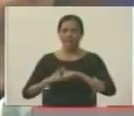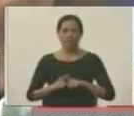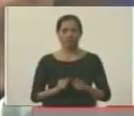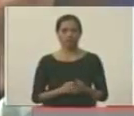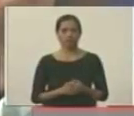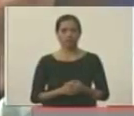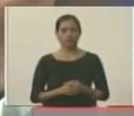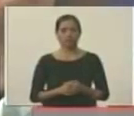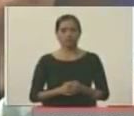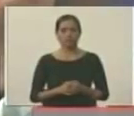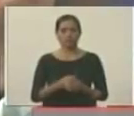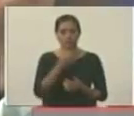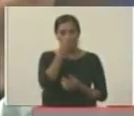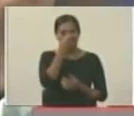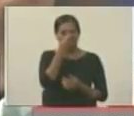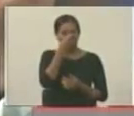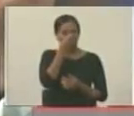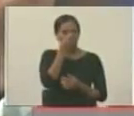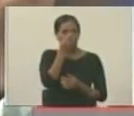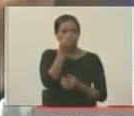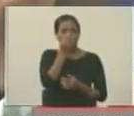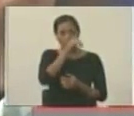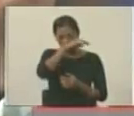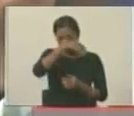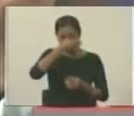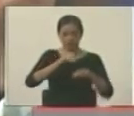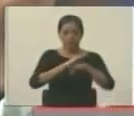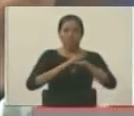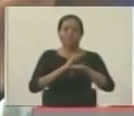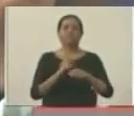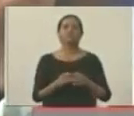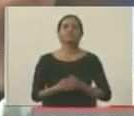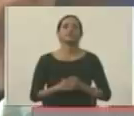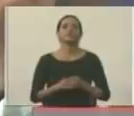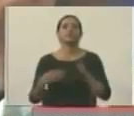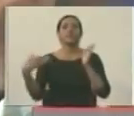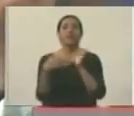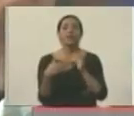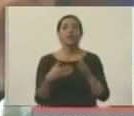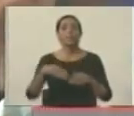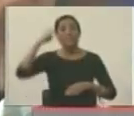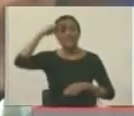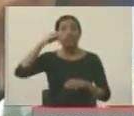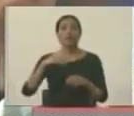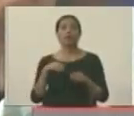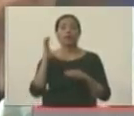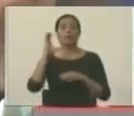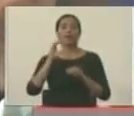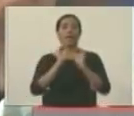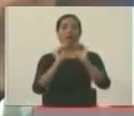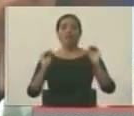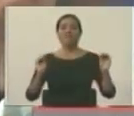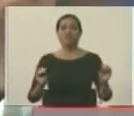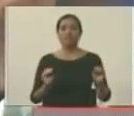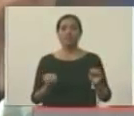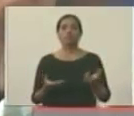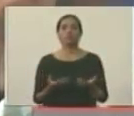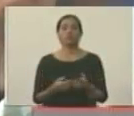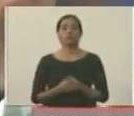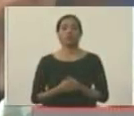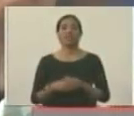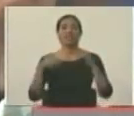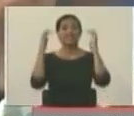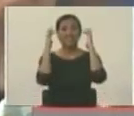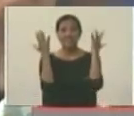planes para atacar unidades militares. He puesto en situación de alerta a las unidades militares del país, máxima inteligencia y